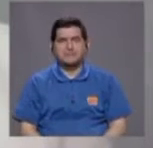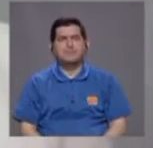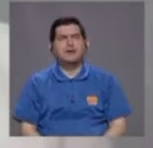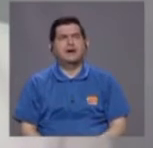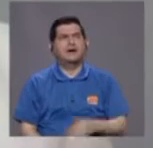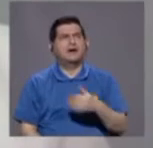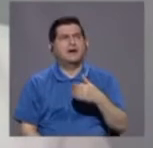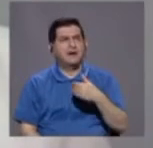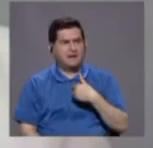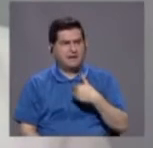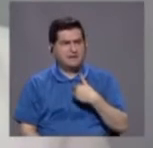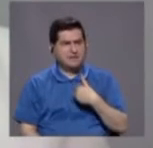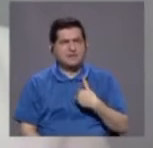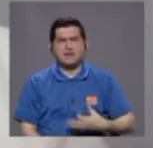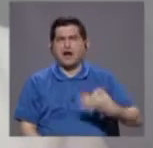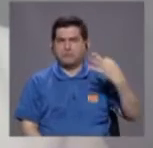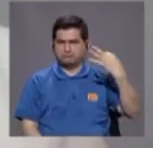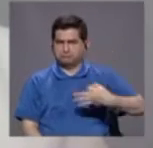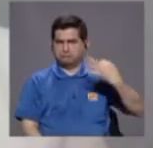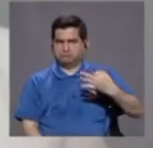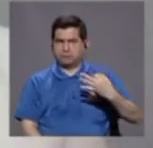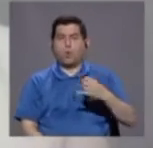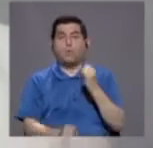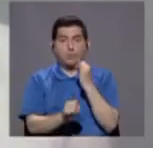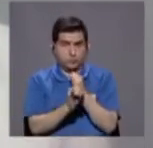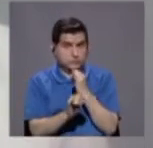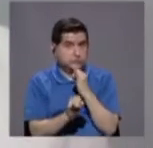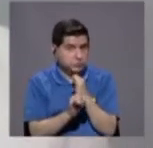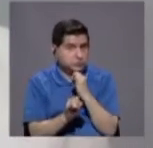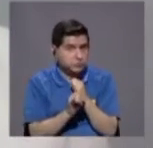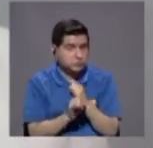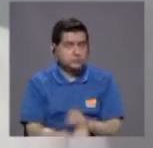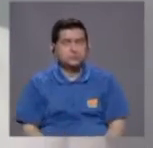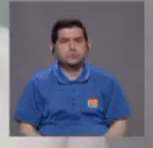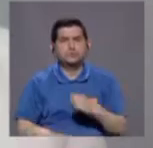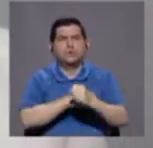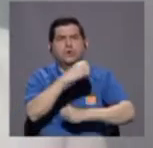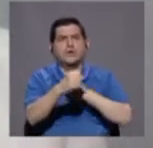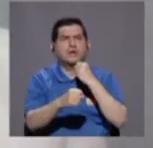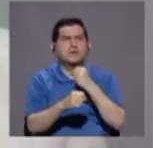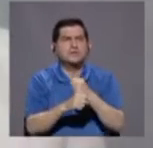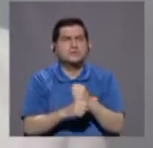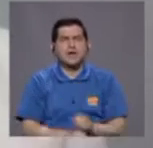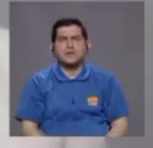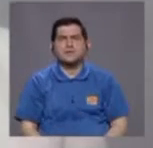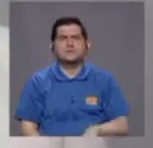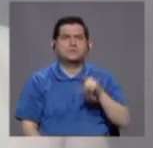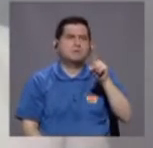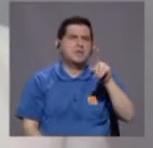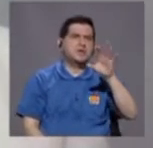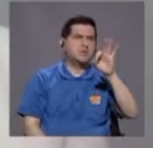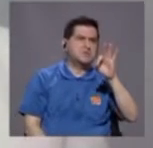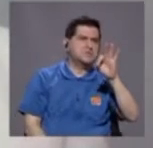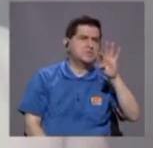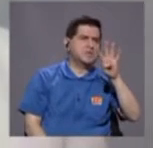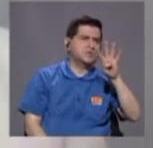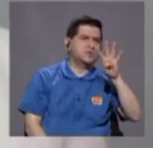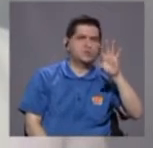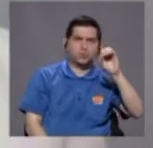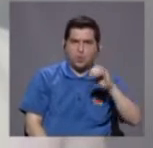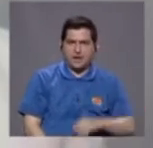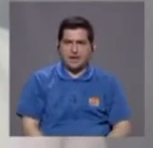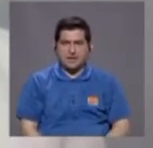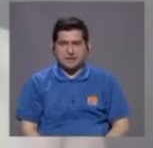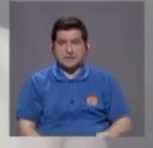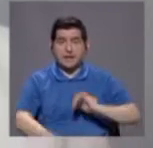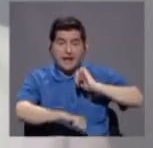su consolidación institucional hacia la década de 1940 con